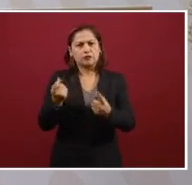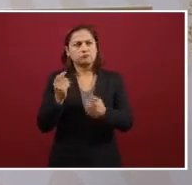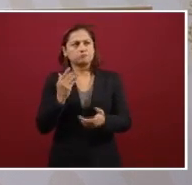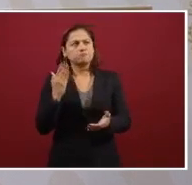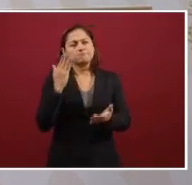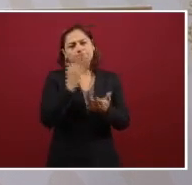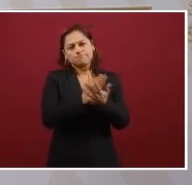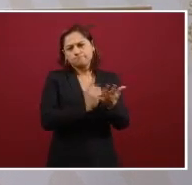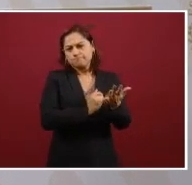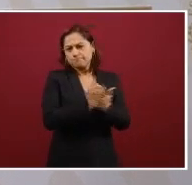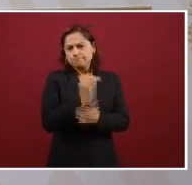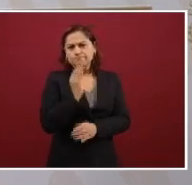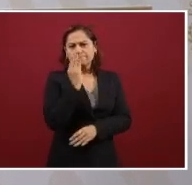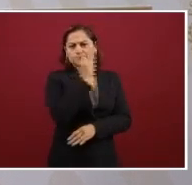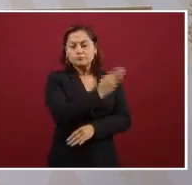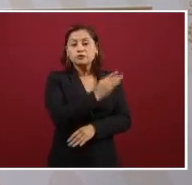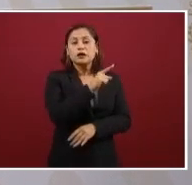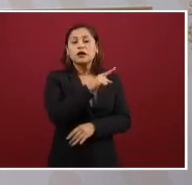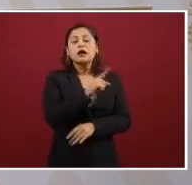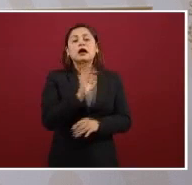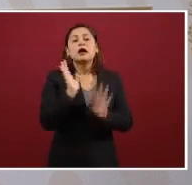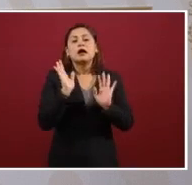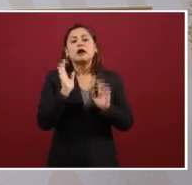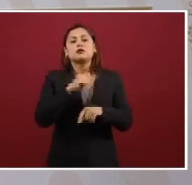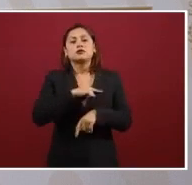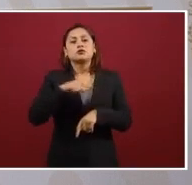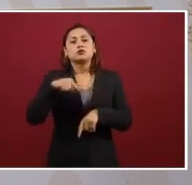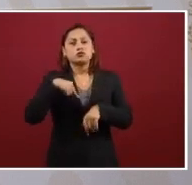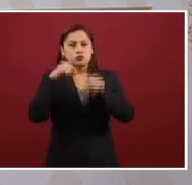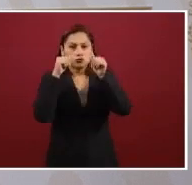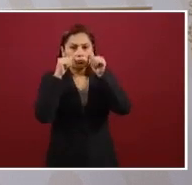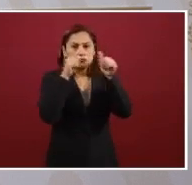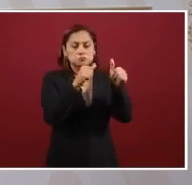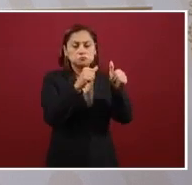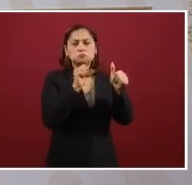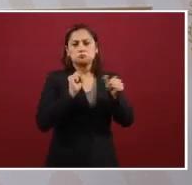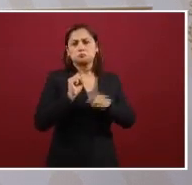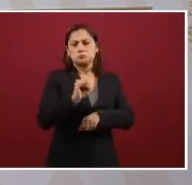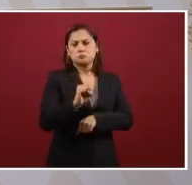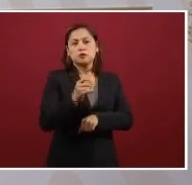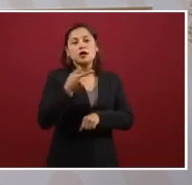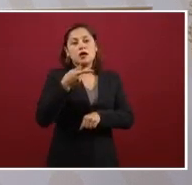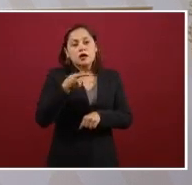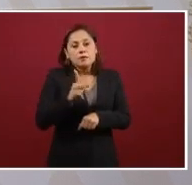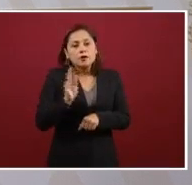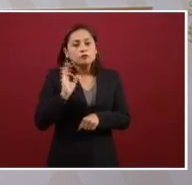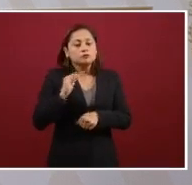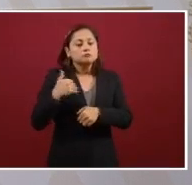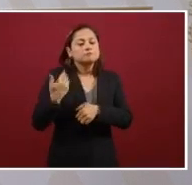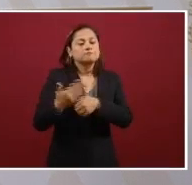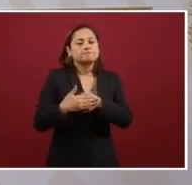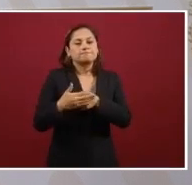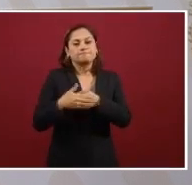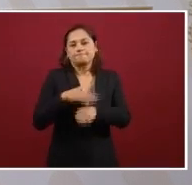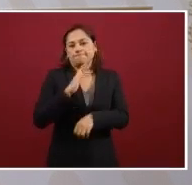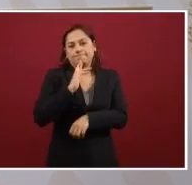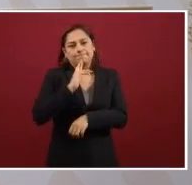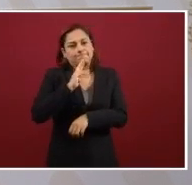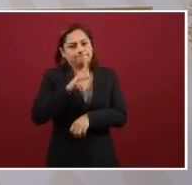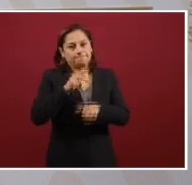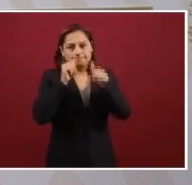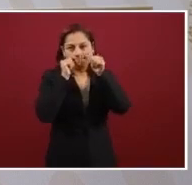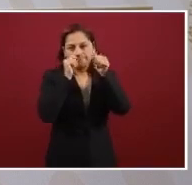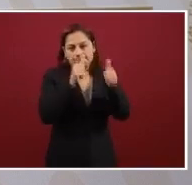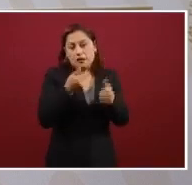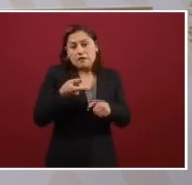Pero eso no obsta que no podamos y debamos mejorarlo, ampliarlo y perfeccionarlo. Y en eso estamos comprometidos todos los